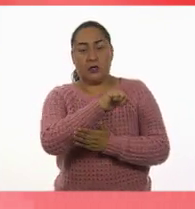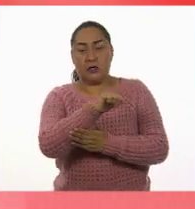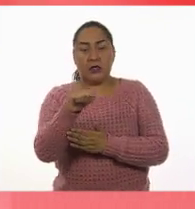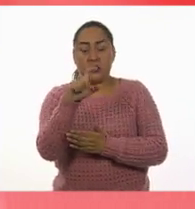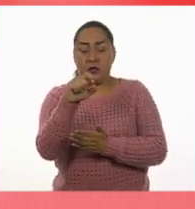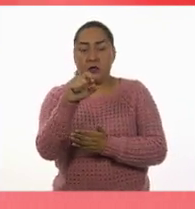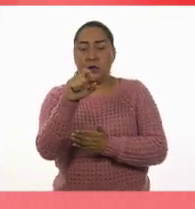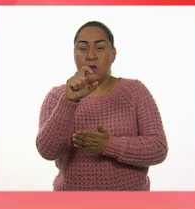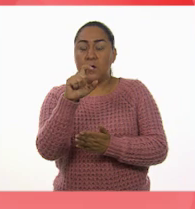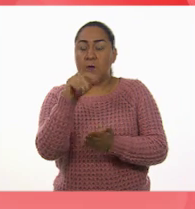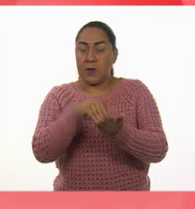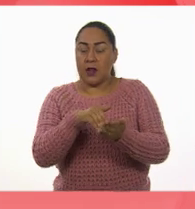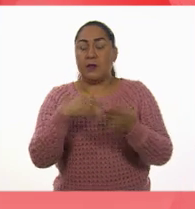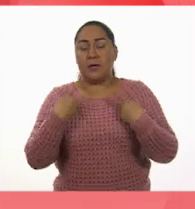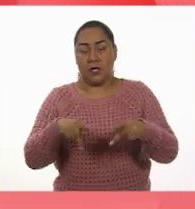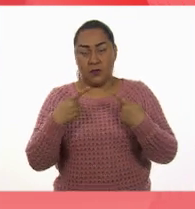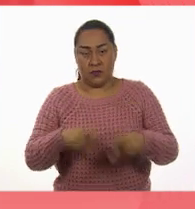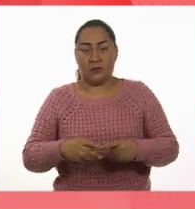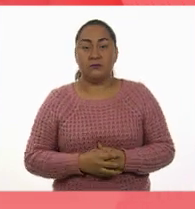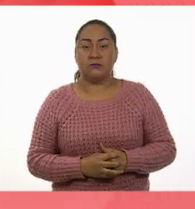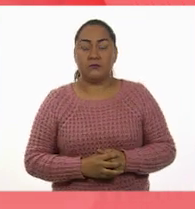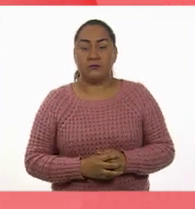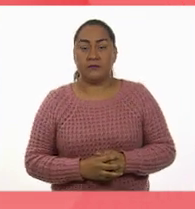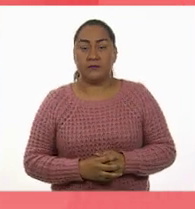3.600.000 habitantes.